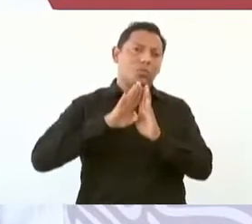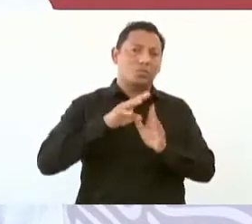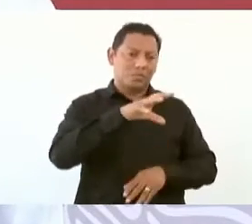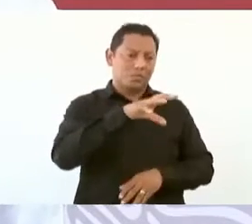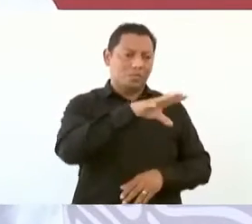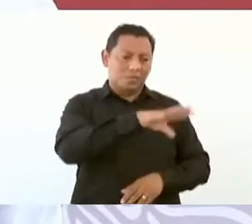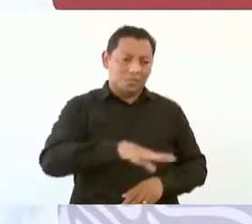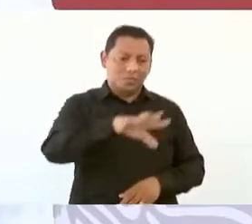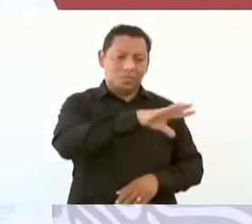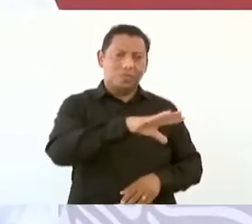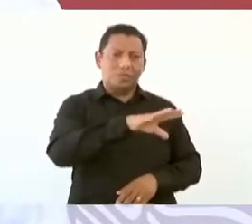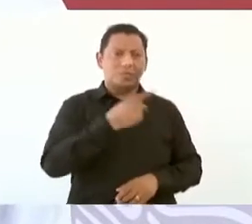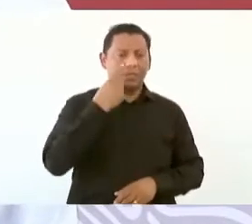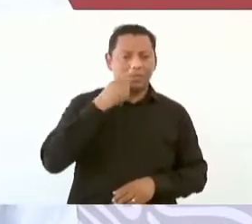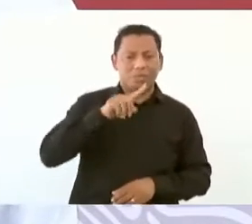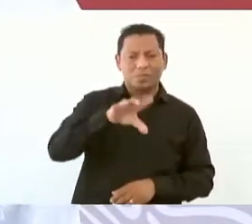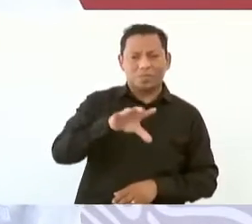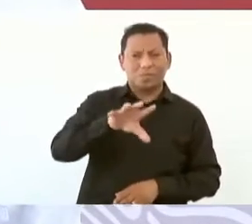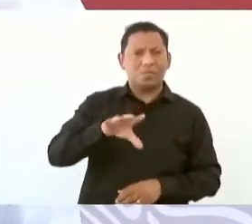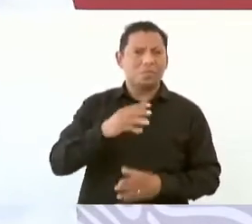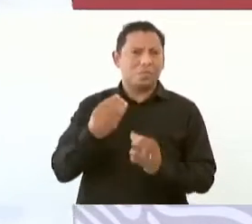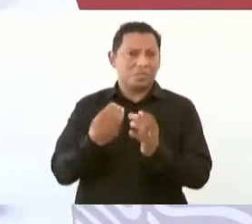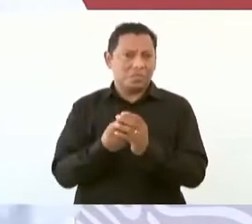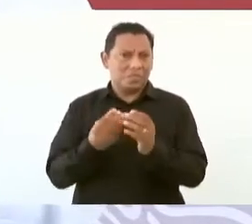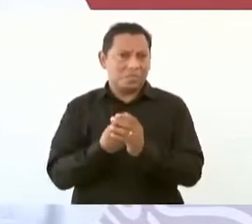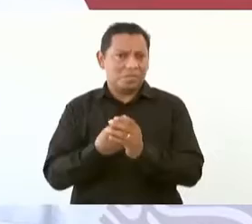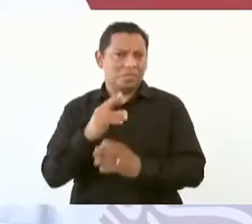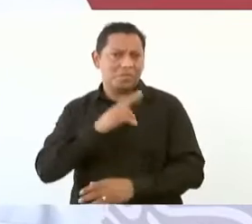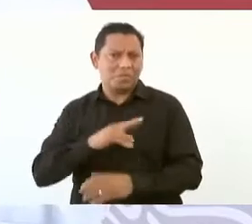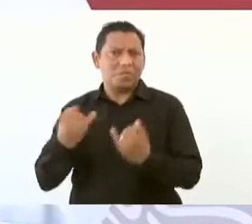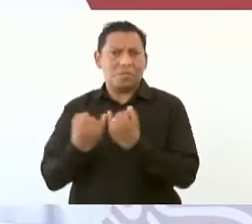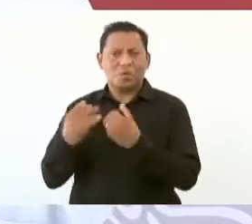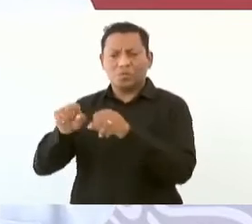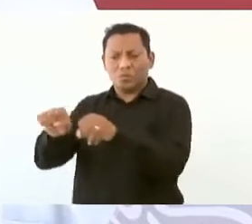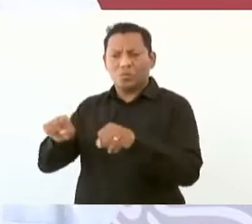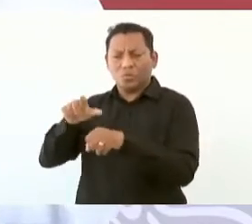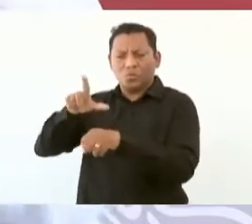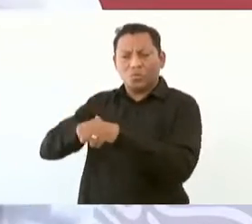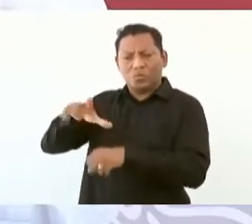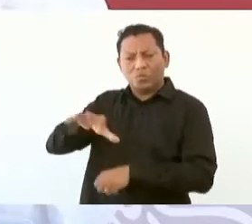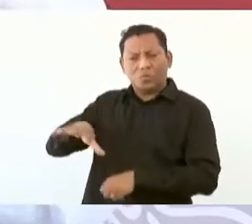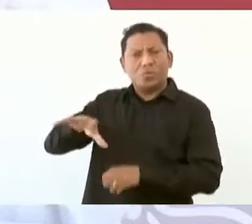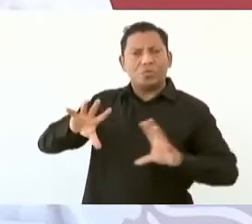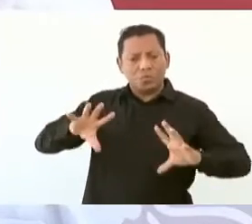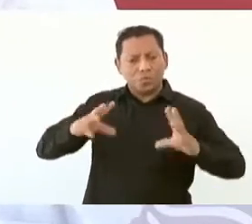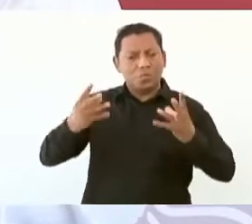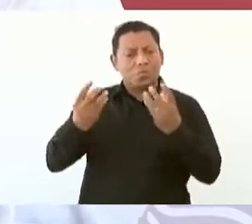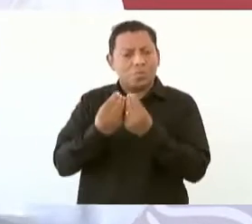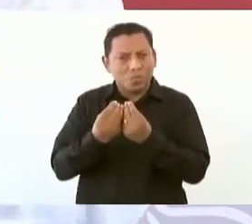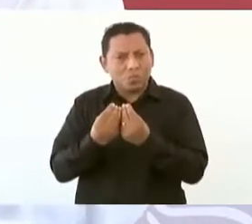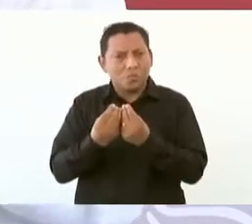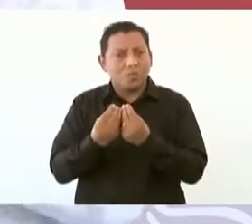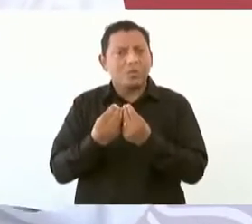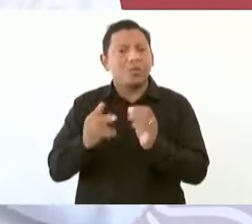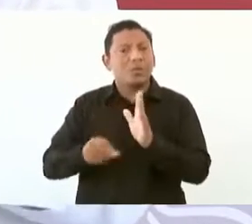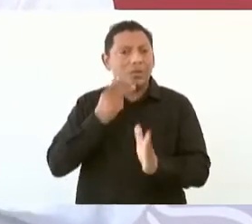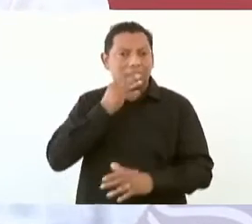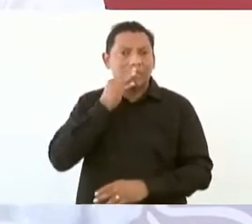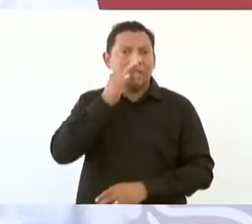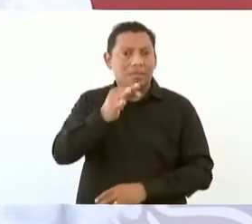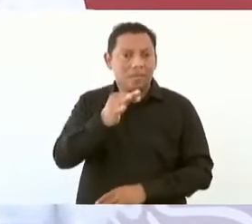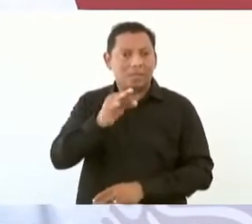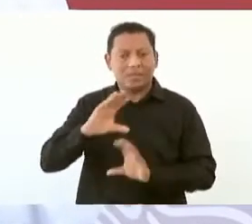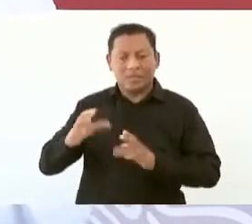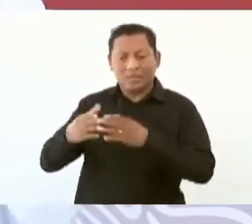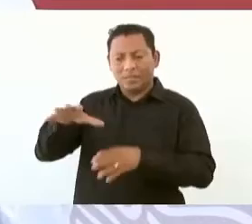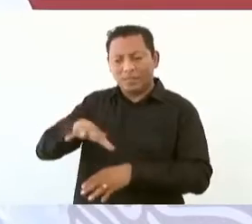público, sector privado y sector social. Y, repito, en el sector